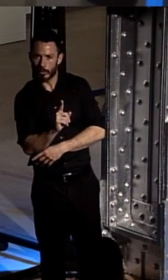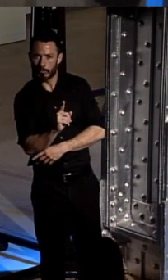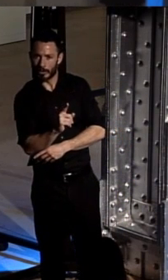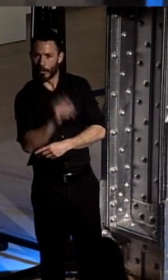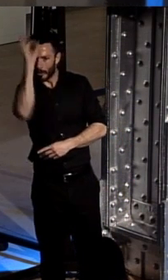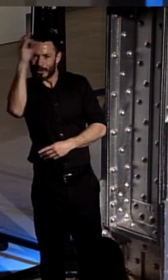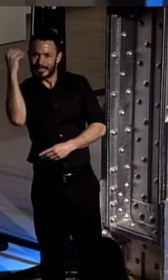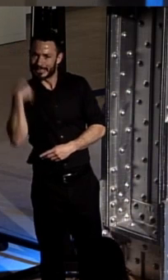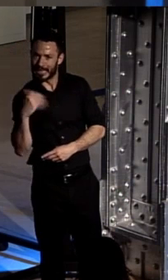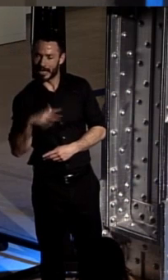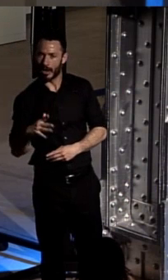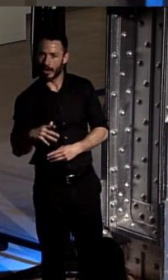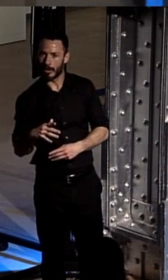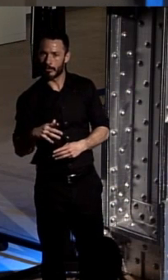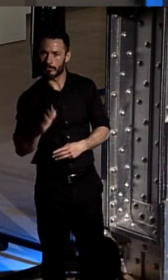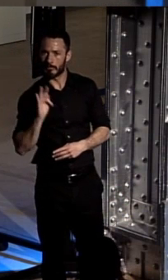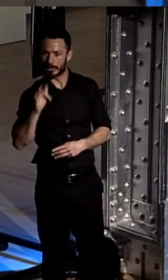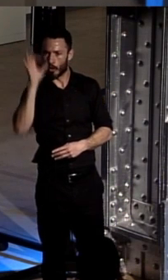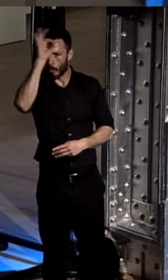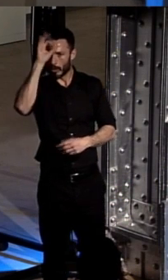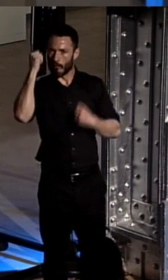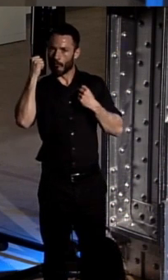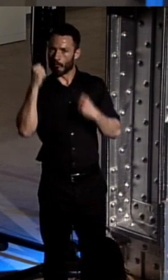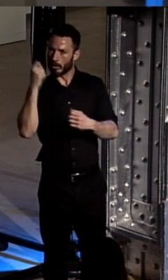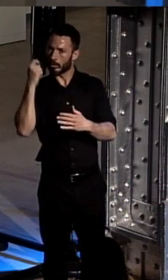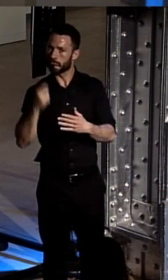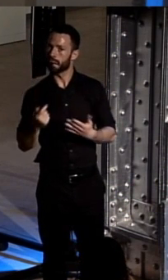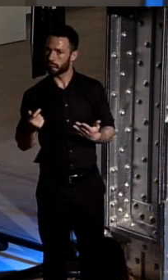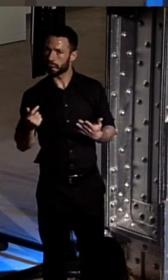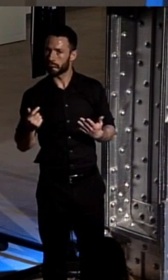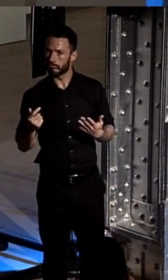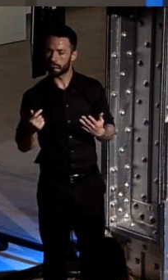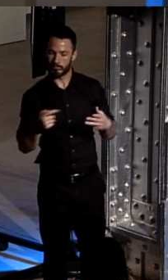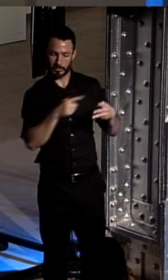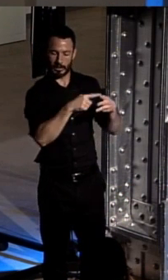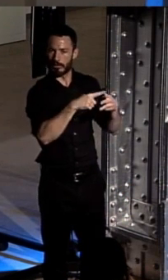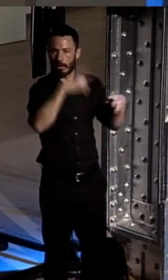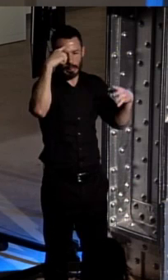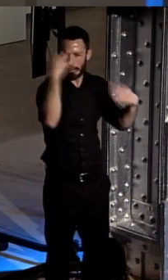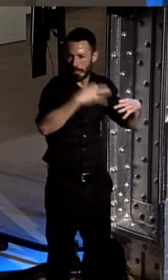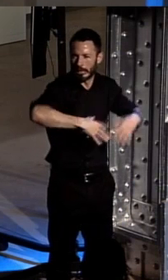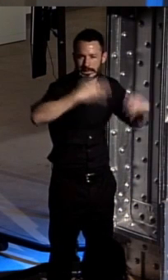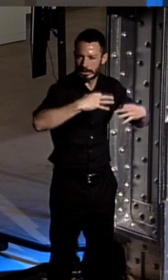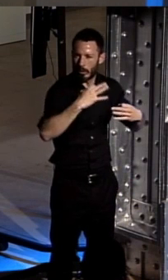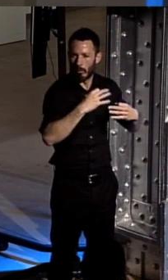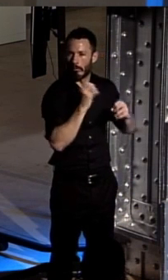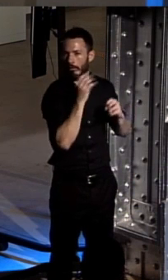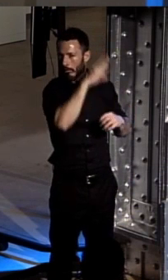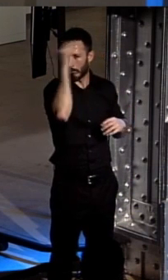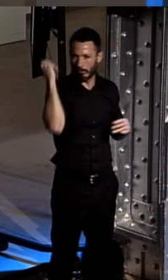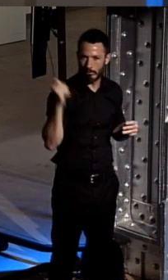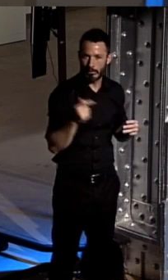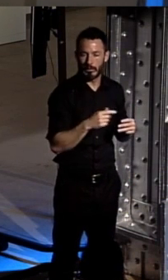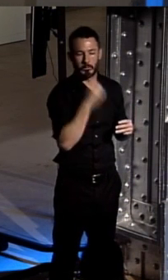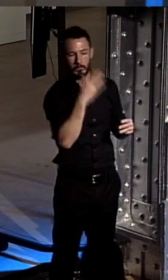tienen opiniones, y opiniones muy fuertes respecto de cómo son. Este es un distraído, y se lo olvidaría seguramente. Es buen tipo,